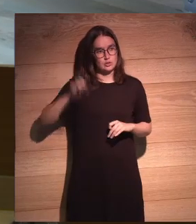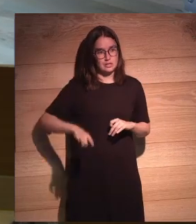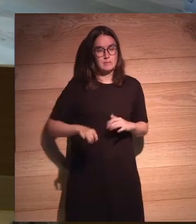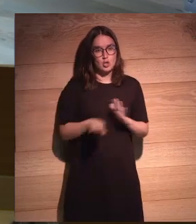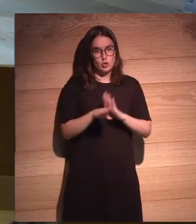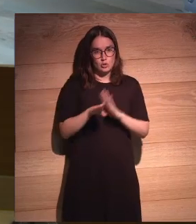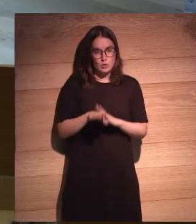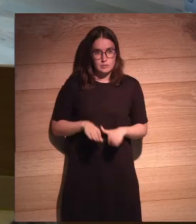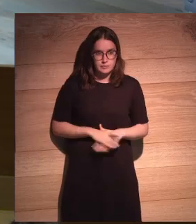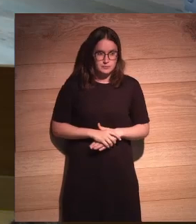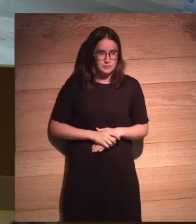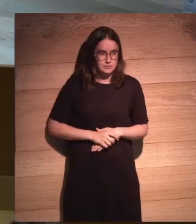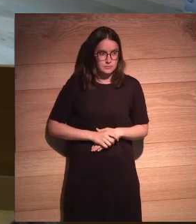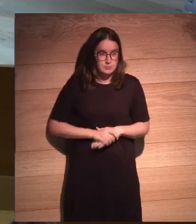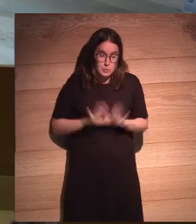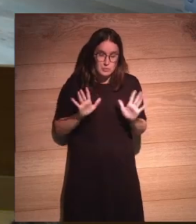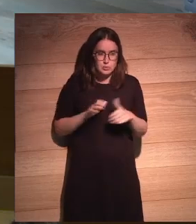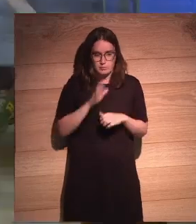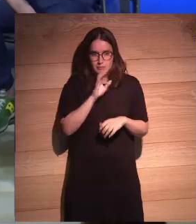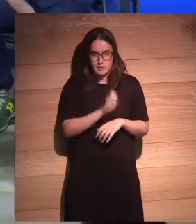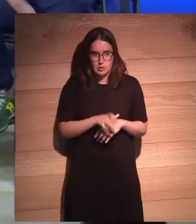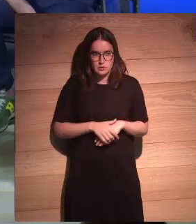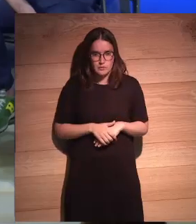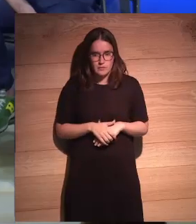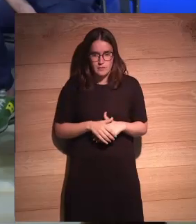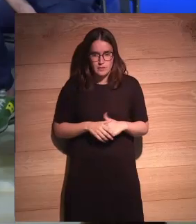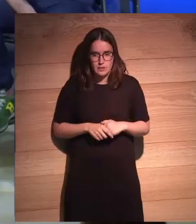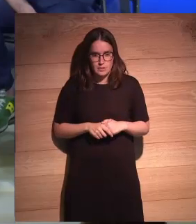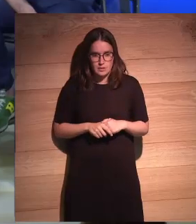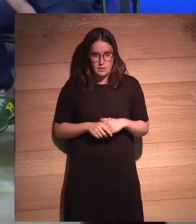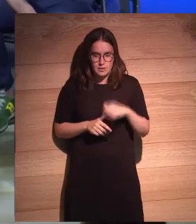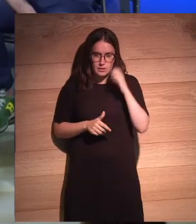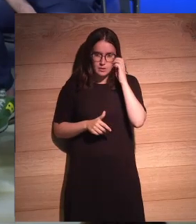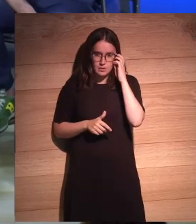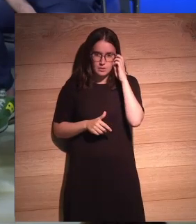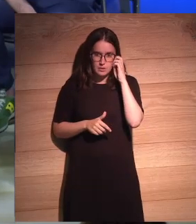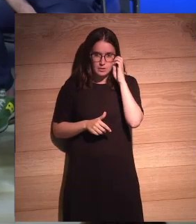que se está haciendo. Pero vamos. Fenomenal. Hay una pregunta aquí que pidieron hace un buen rato.